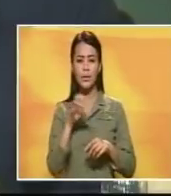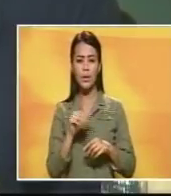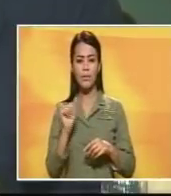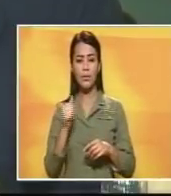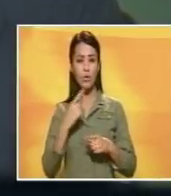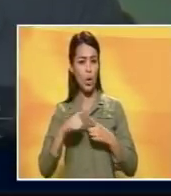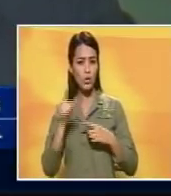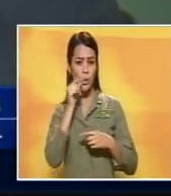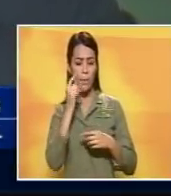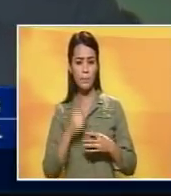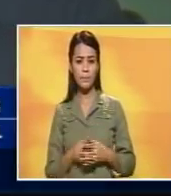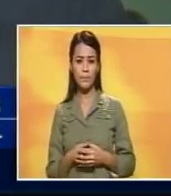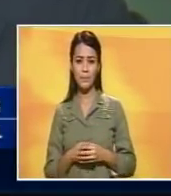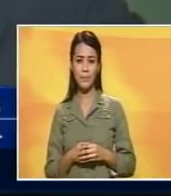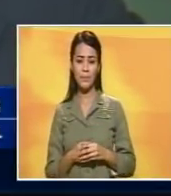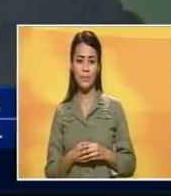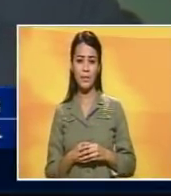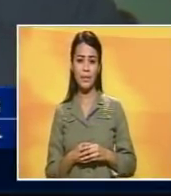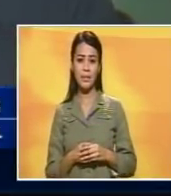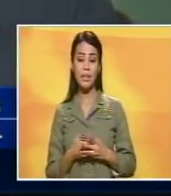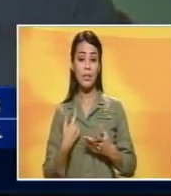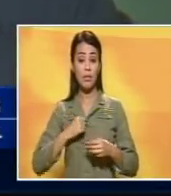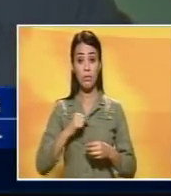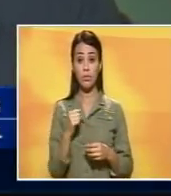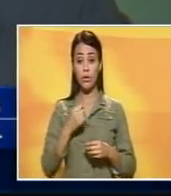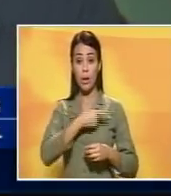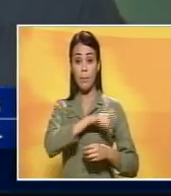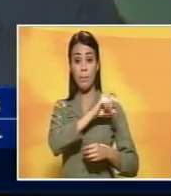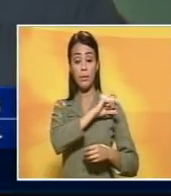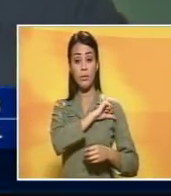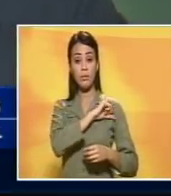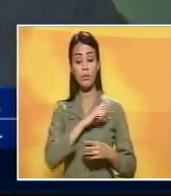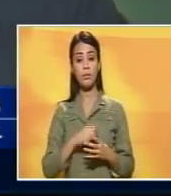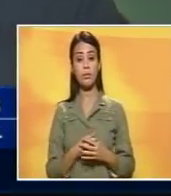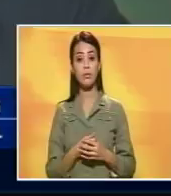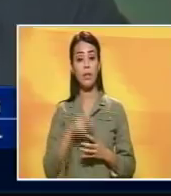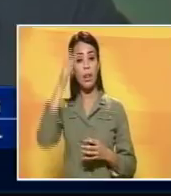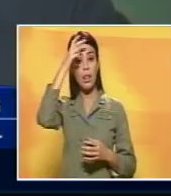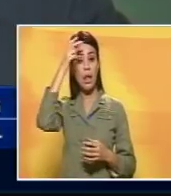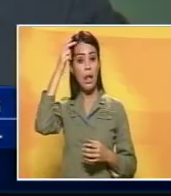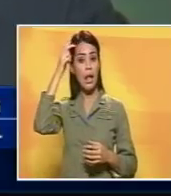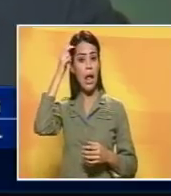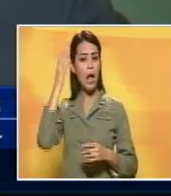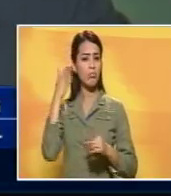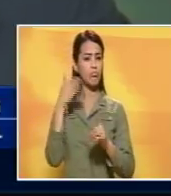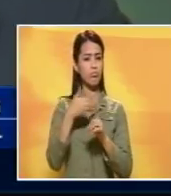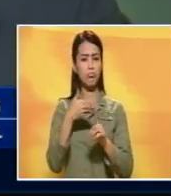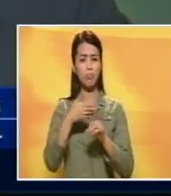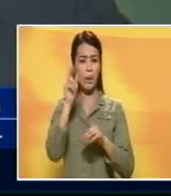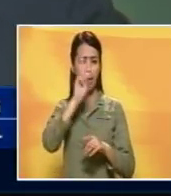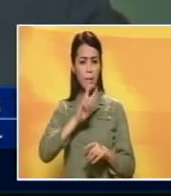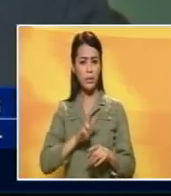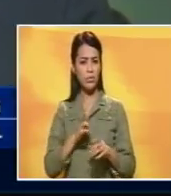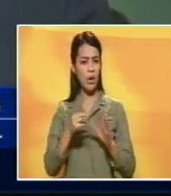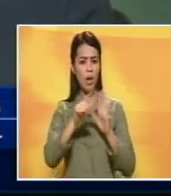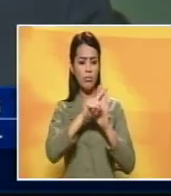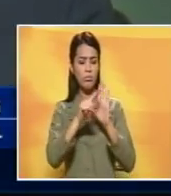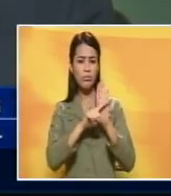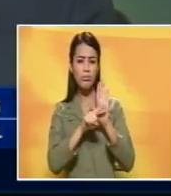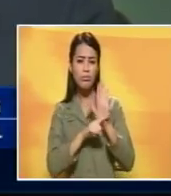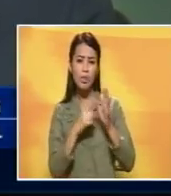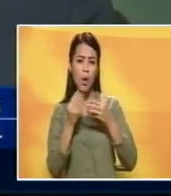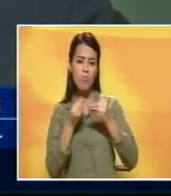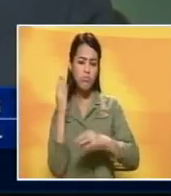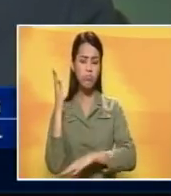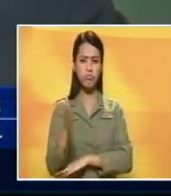denuncia realizada estima que la actitud del funcionario español dista de la del canciller al amenazar a Venezuela con la aplicación de